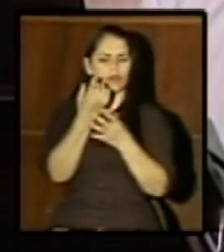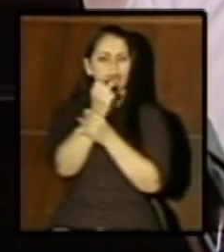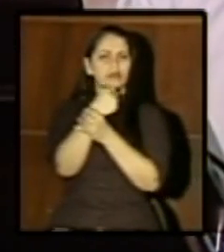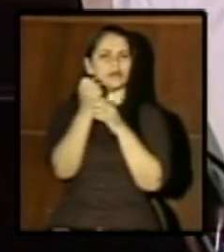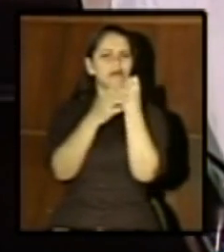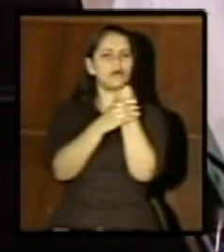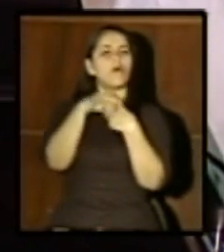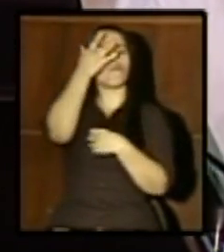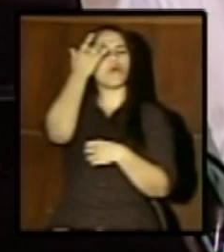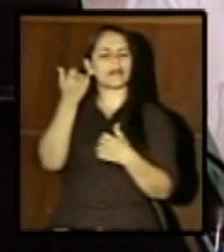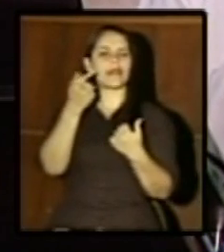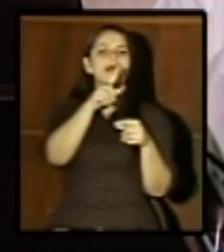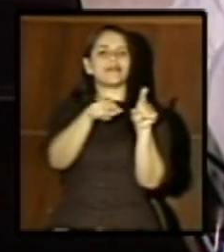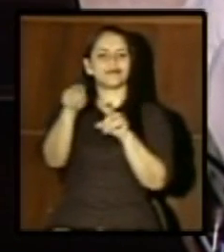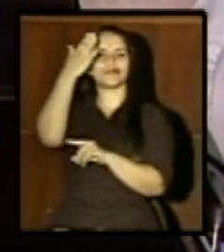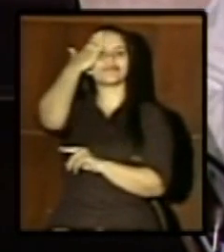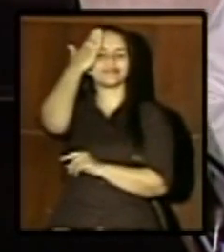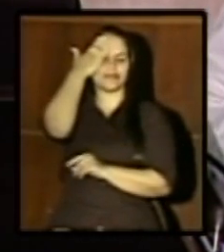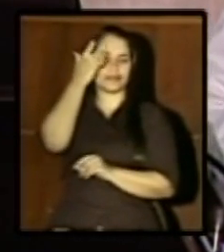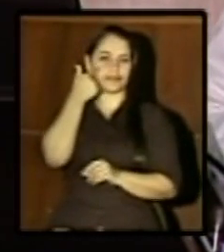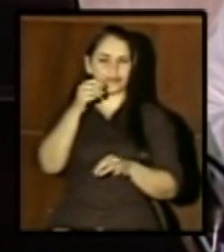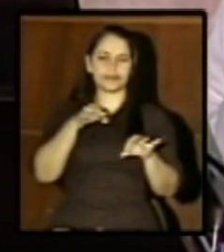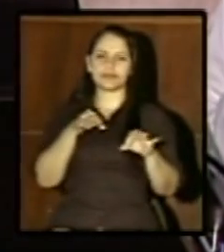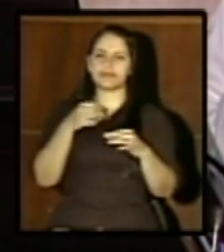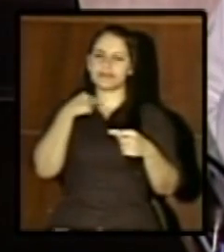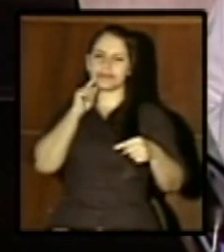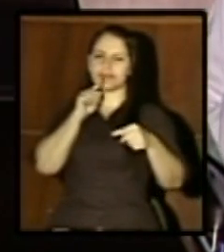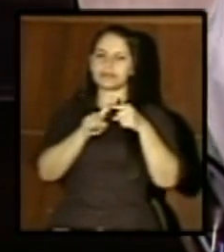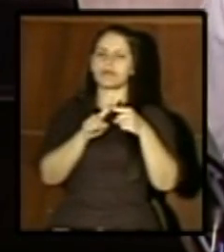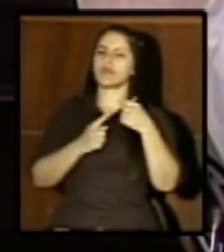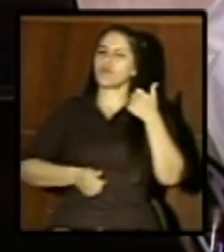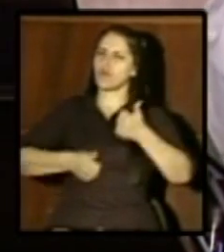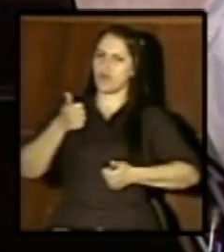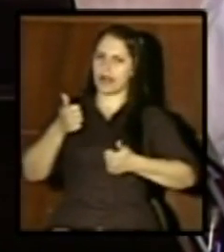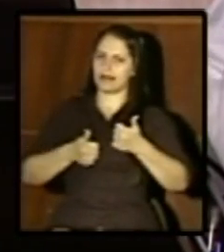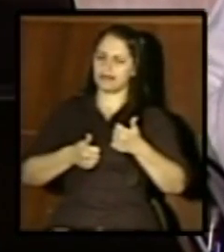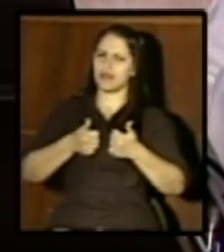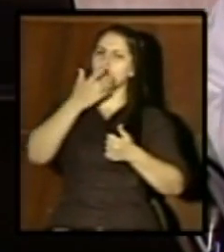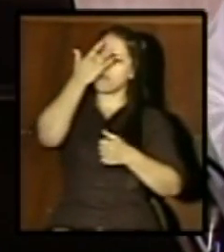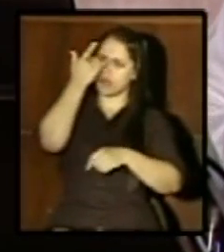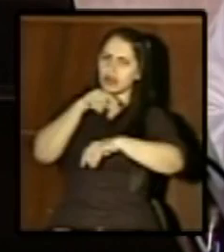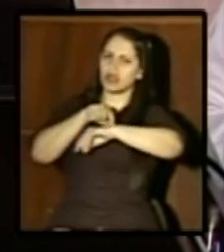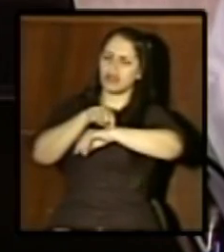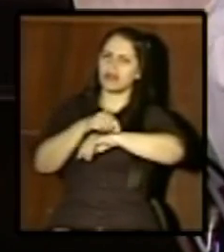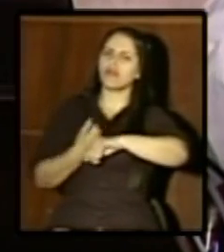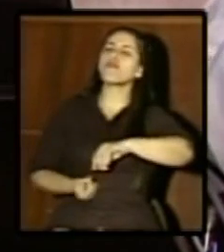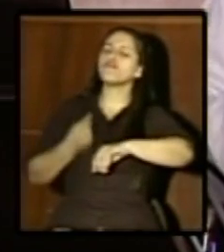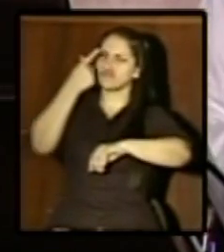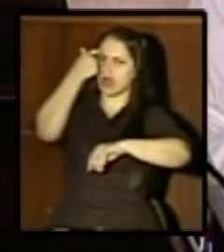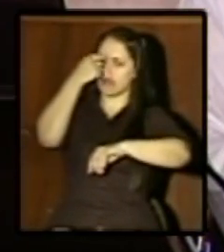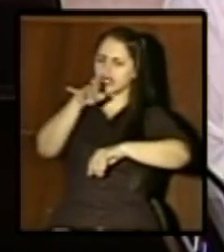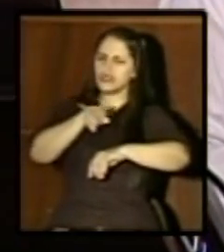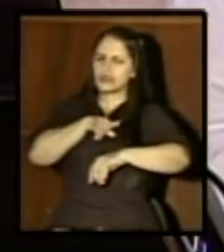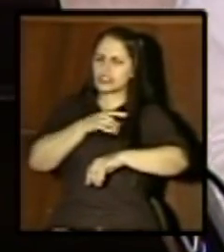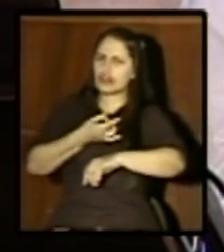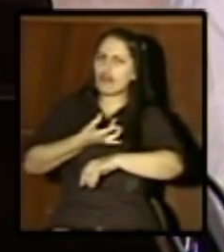nos genere el dolor articular. Pero para irnos enfocando tenemos que entender por qué y cómo sentimos dolor. Eso